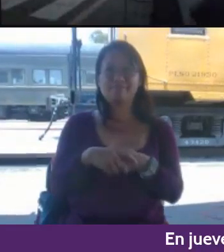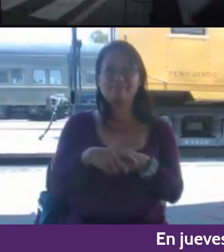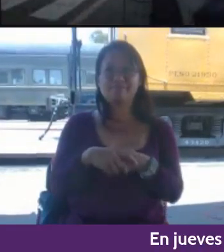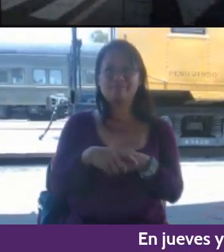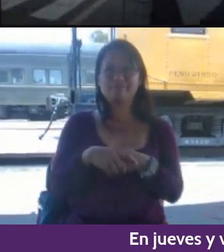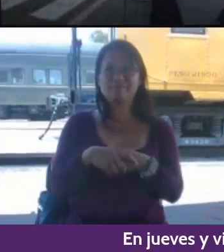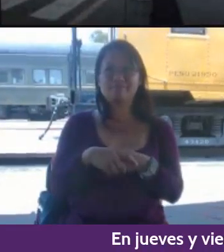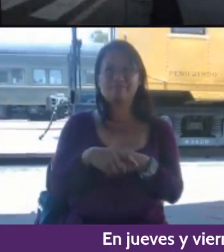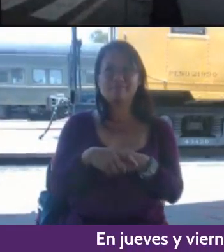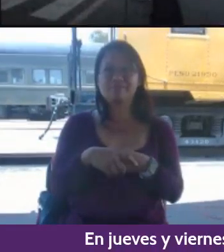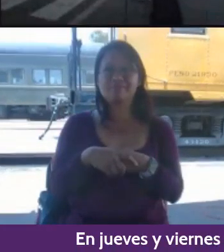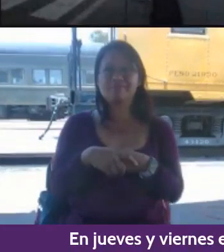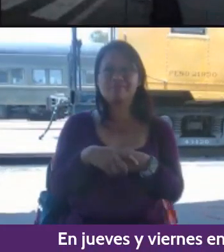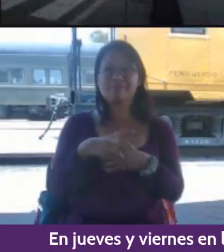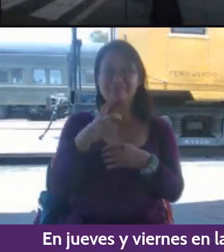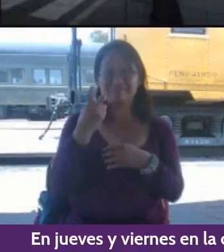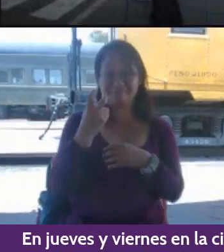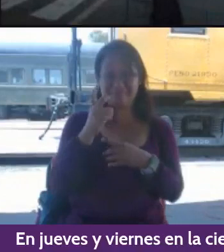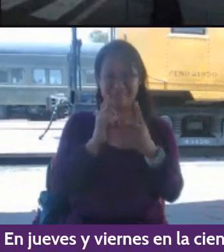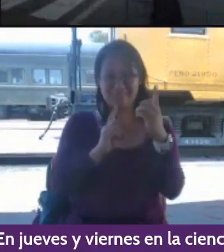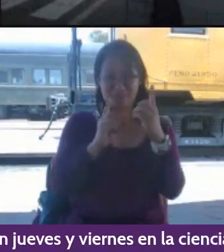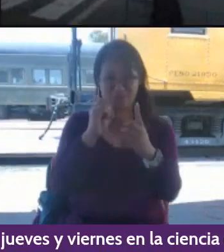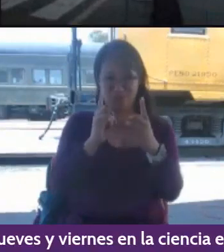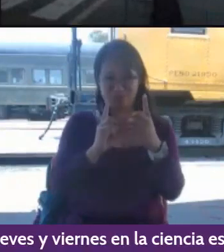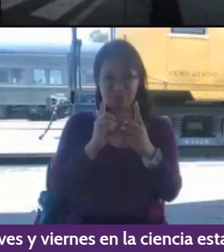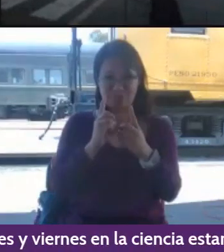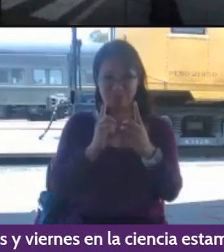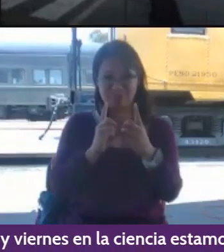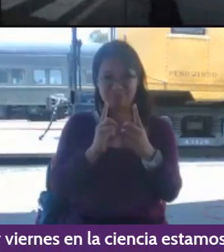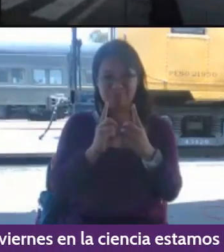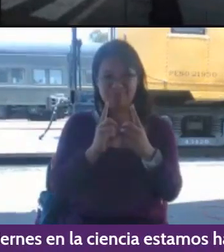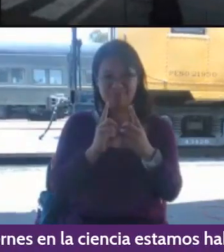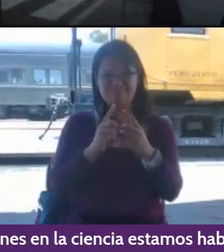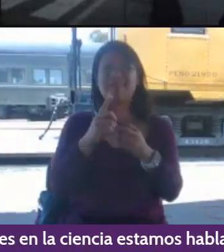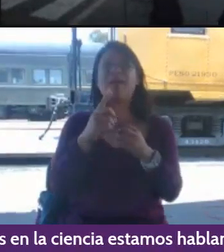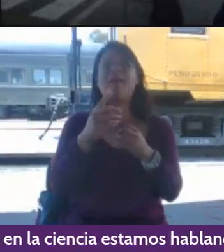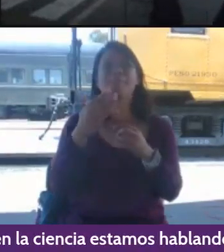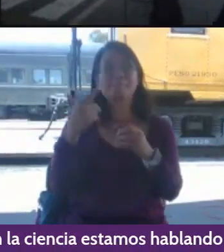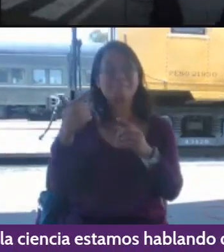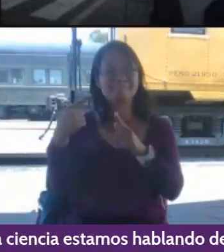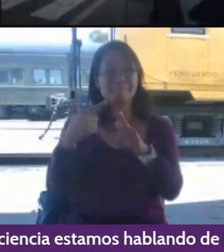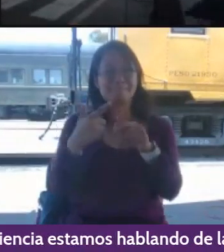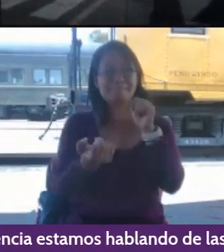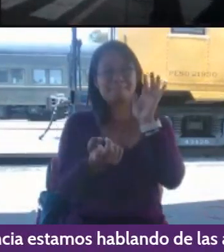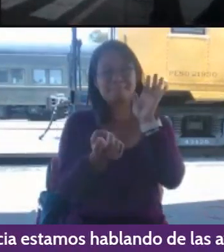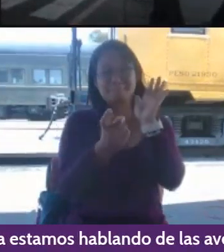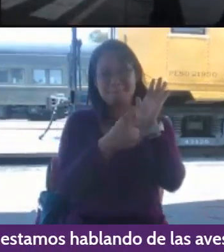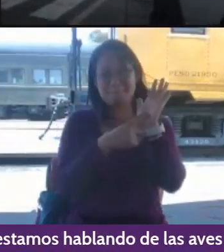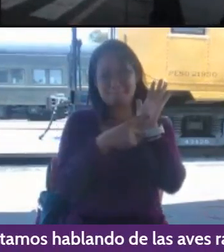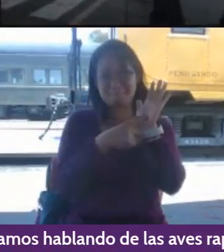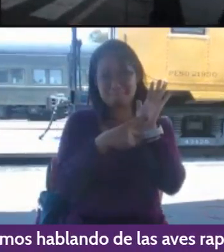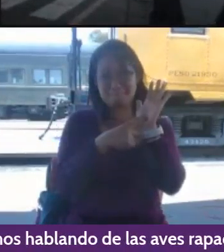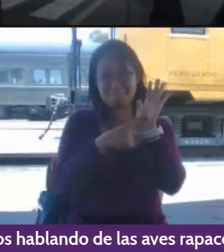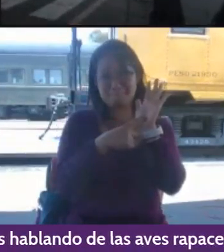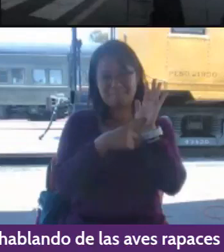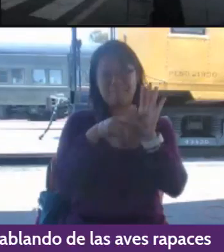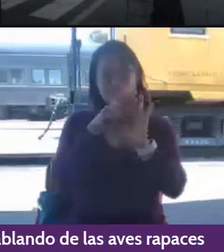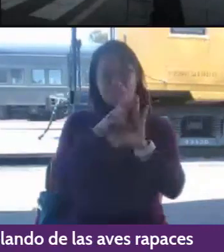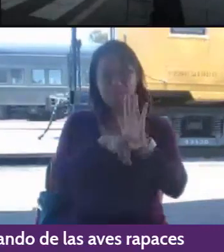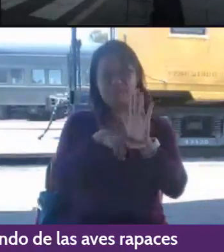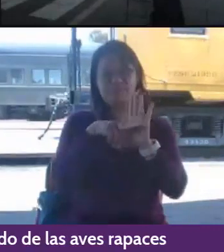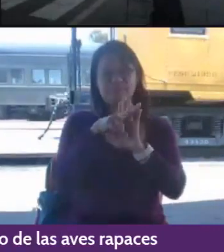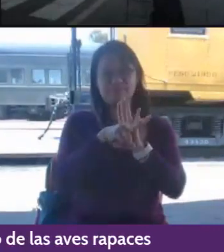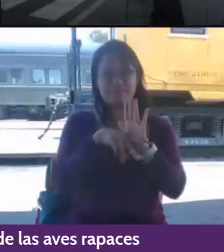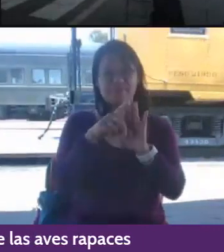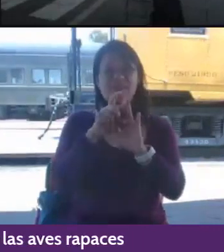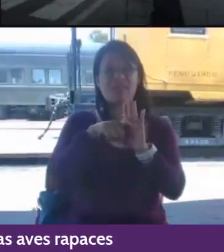Para ese tipo de dudas, ahorita que les decían y que me los invitaba a seguirme, síganme en las redes, precisamente de eso voy subiendo videos, ¿no? De